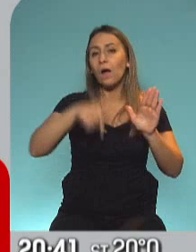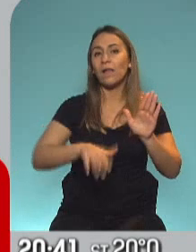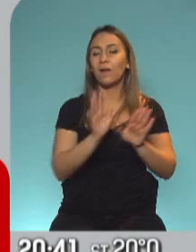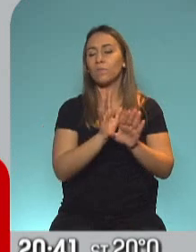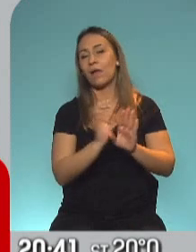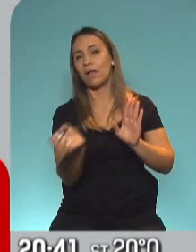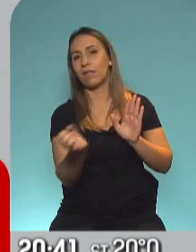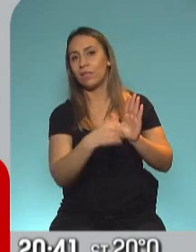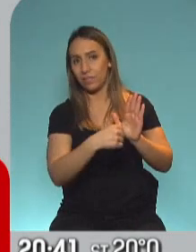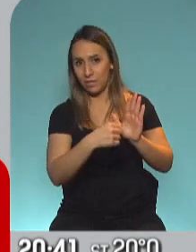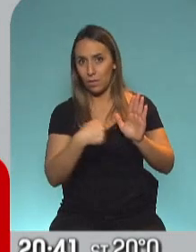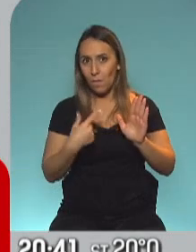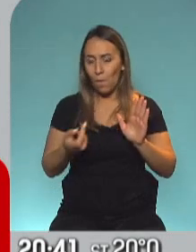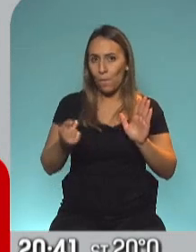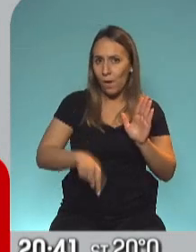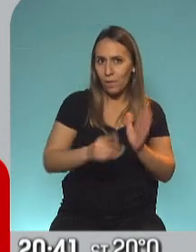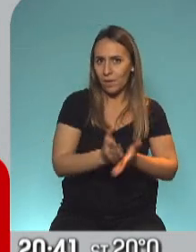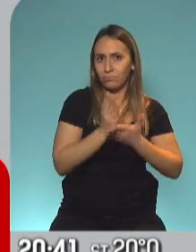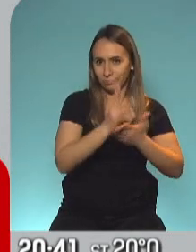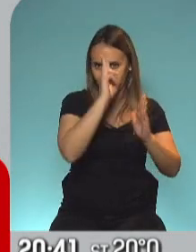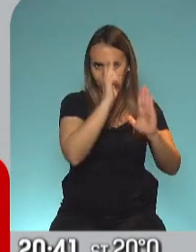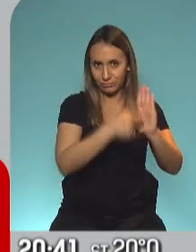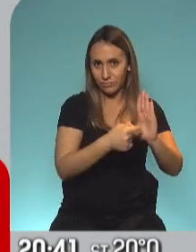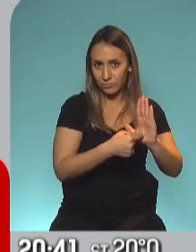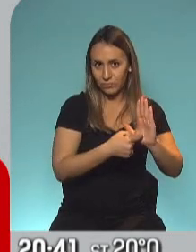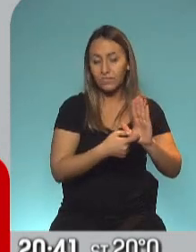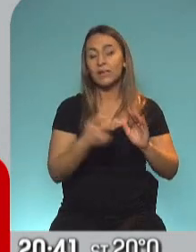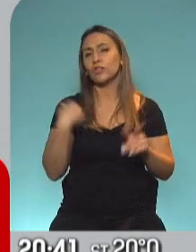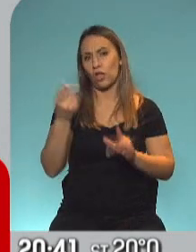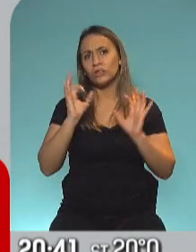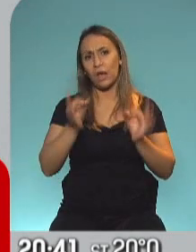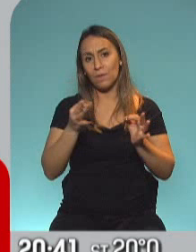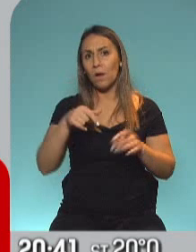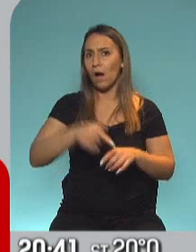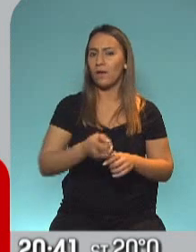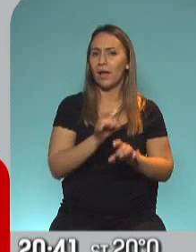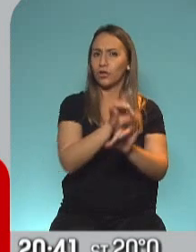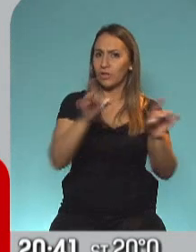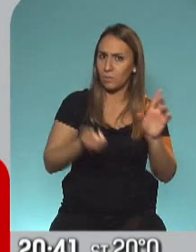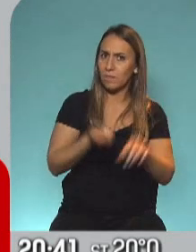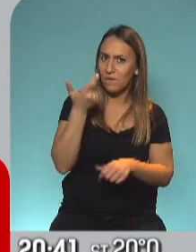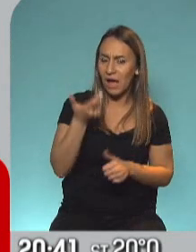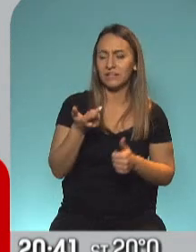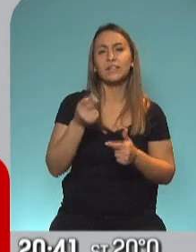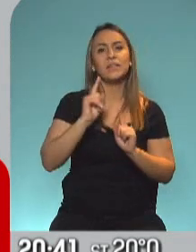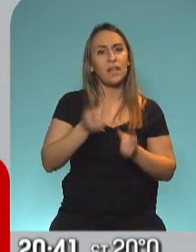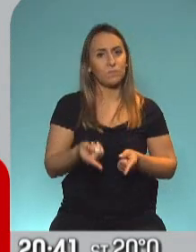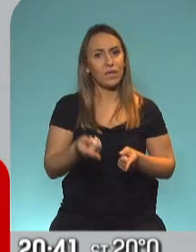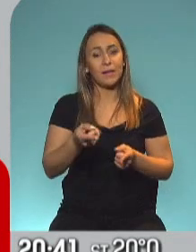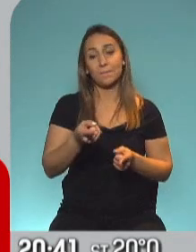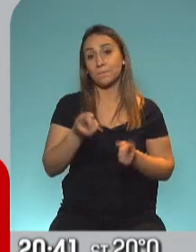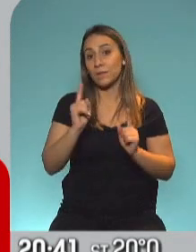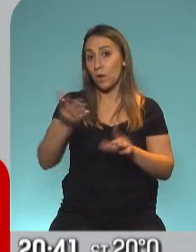que en el transporte público hay mayor peligro de contagio y mayor propagación, y todos recordamos que en algún momento así lo